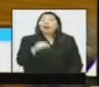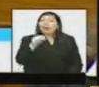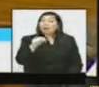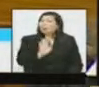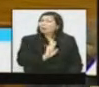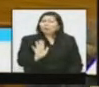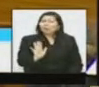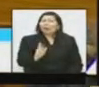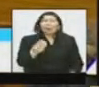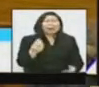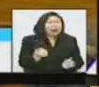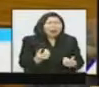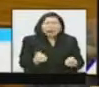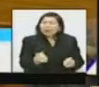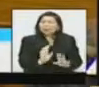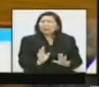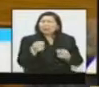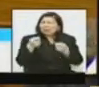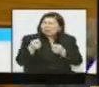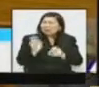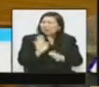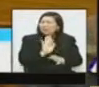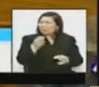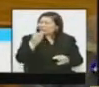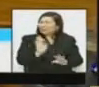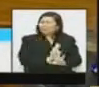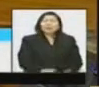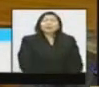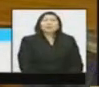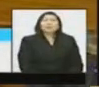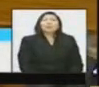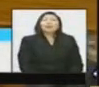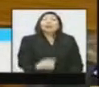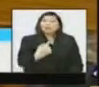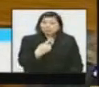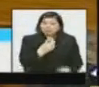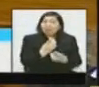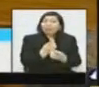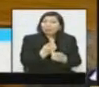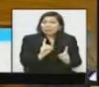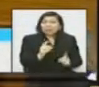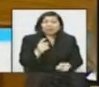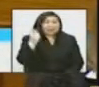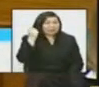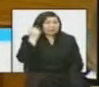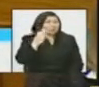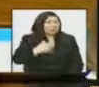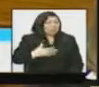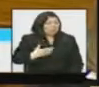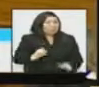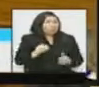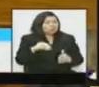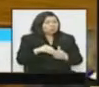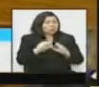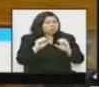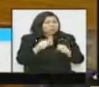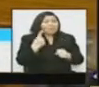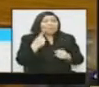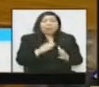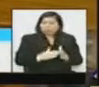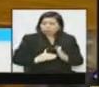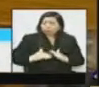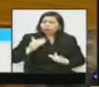no es seguir manteniendo la corrupción que tanto daño le ha hecho